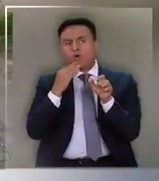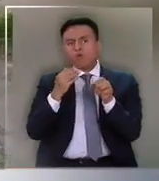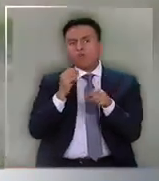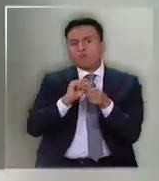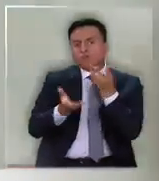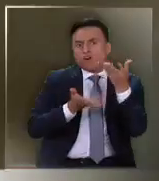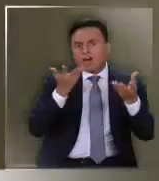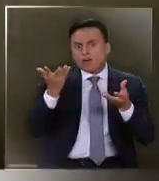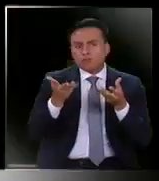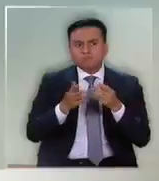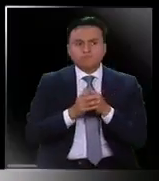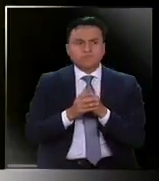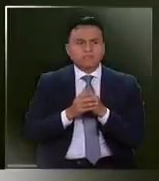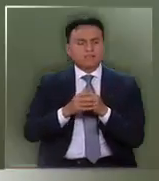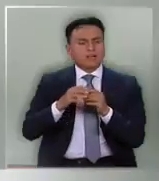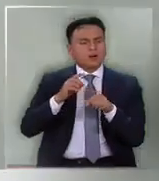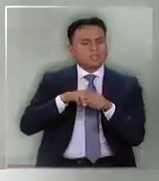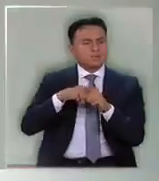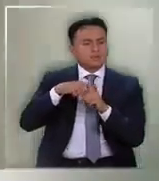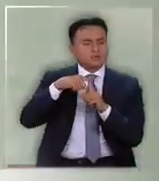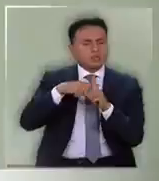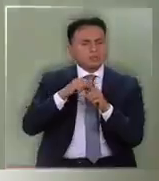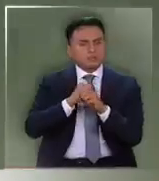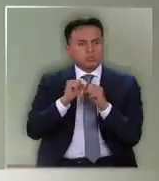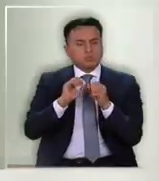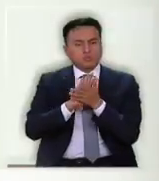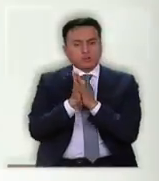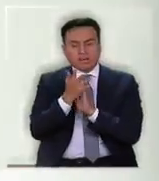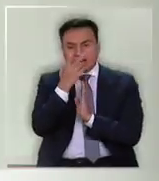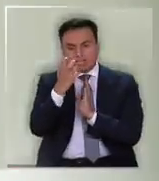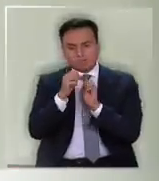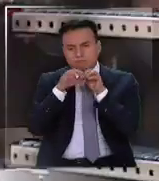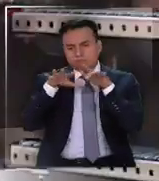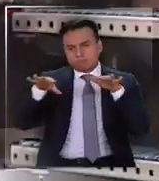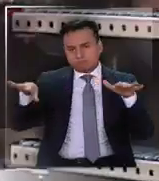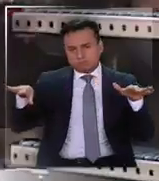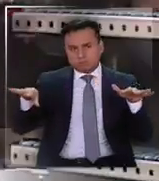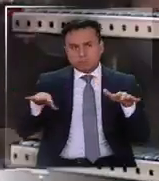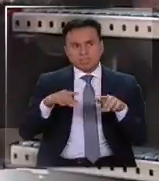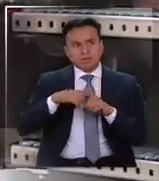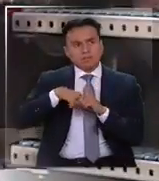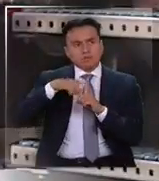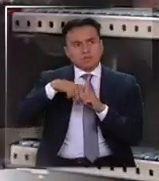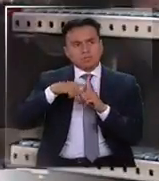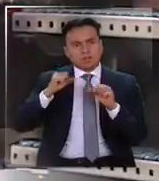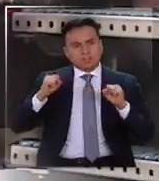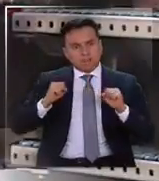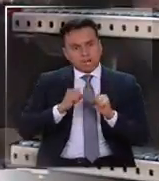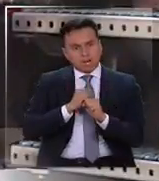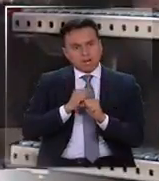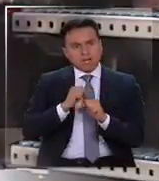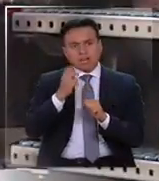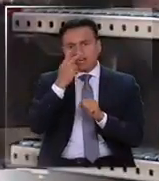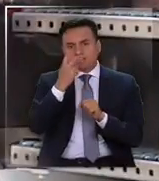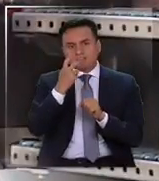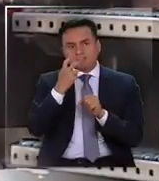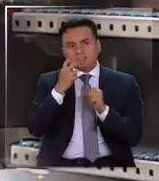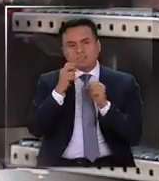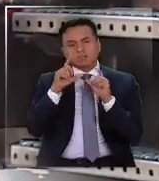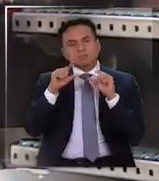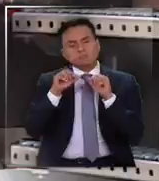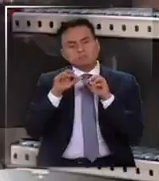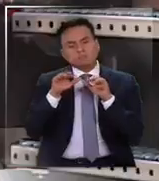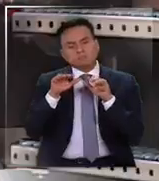fuego. La hora y la temperatura impidieron que todo ese gas acumulado se dispersara. La temperatura más baja hace que los gases difundan con